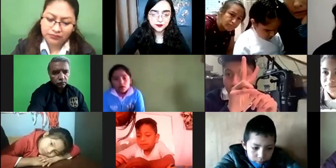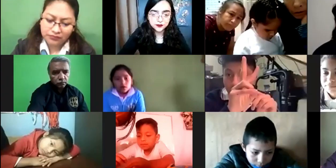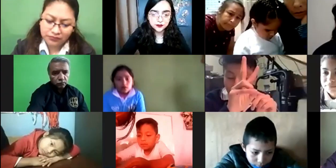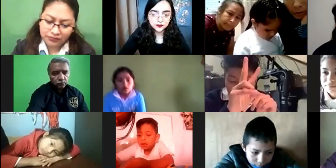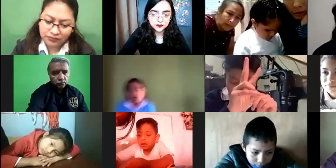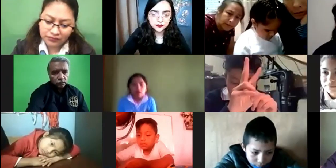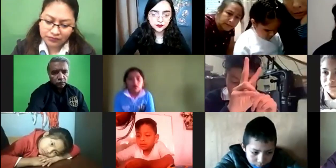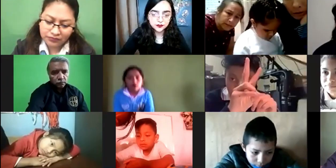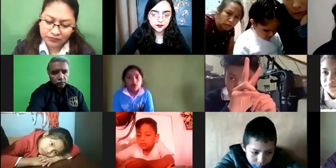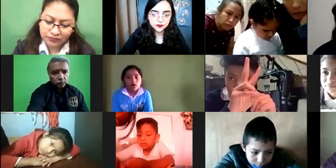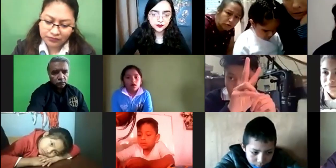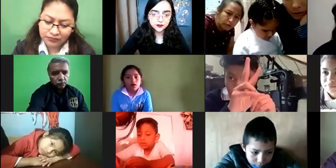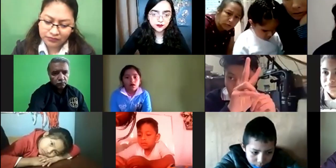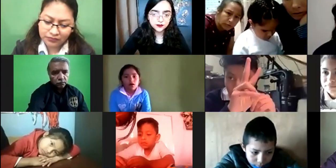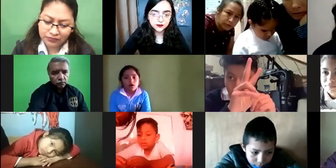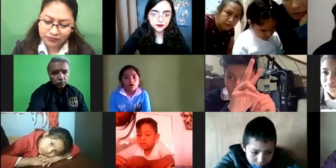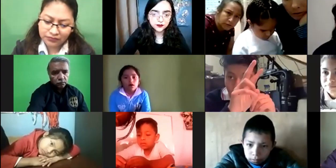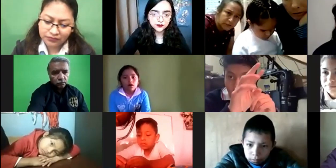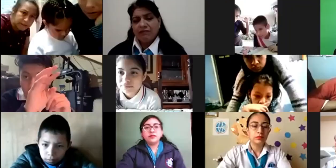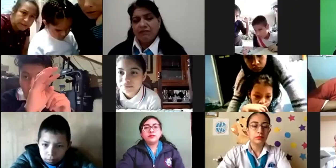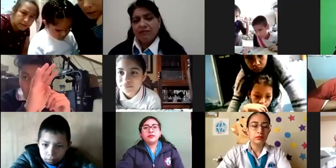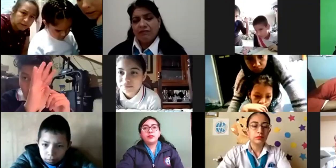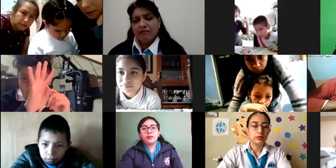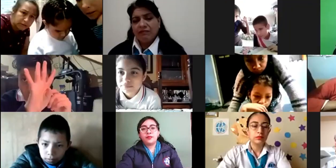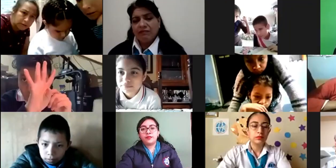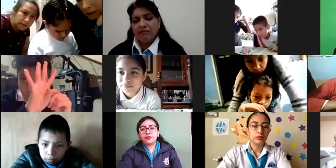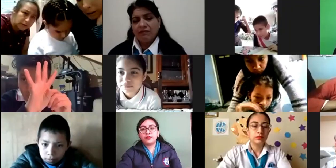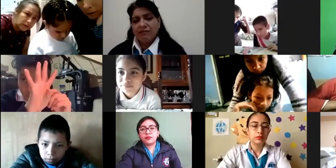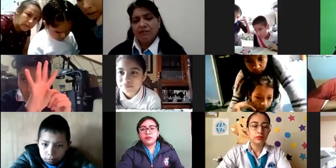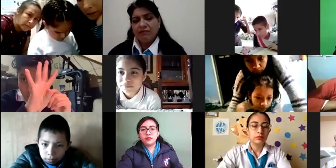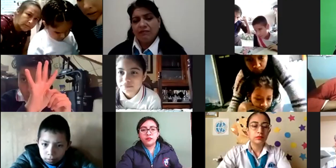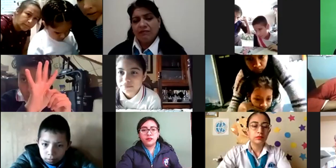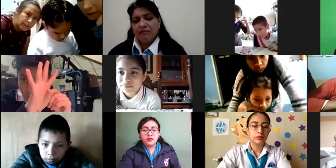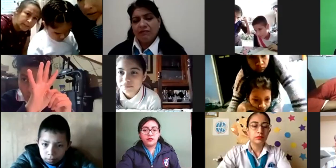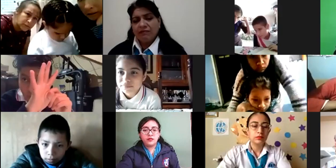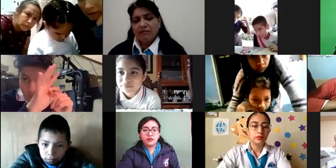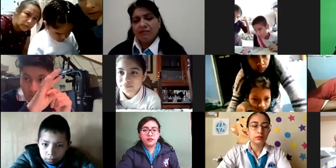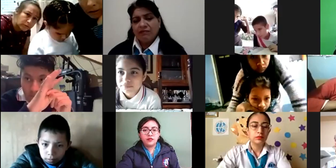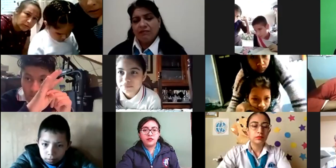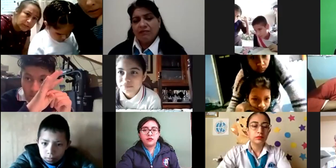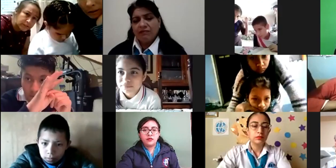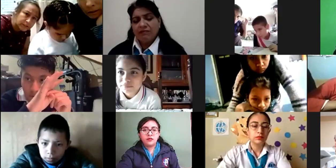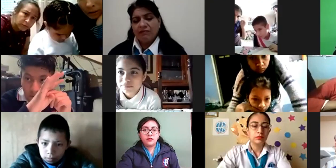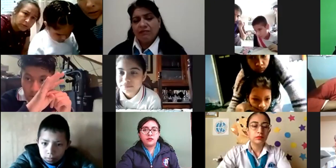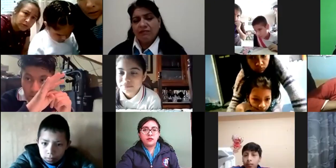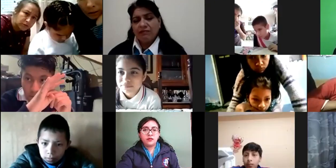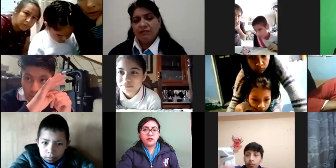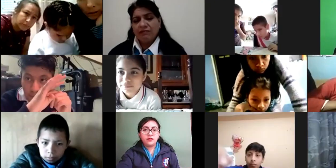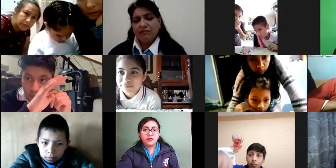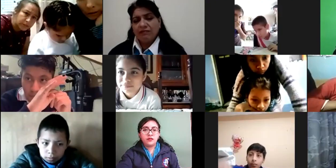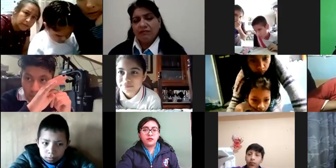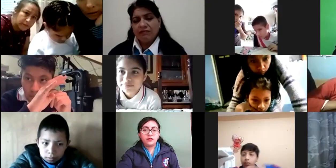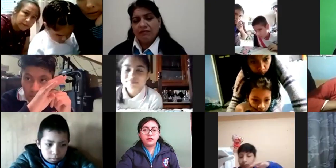Está a inicio, pero... Aquí están los cuatro cuadritos. Entonces ahí, sí, entonces ahí dale un clic. Vaya, estuvo ahora